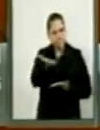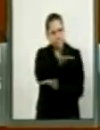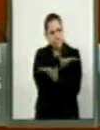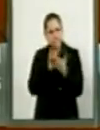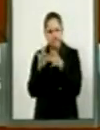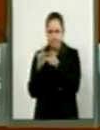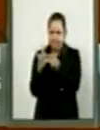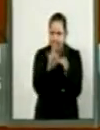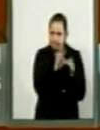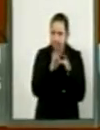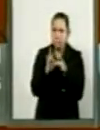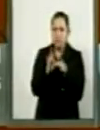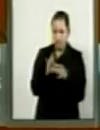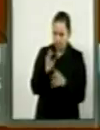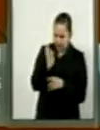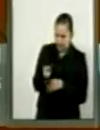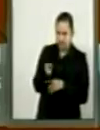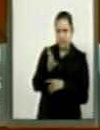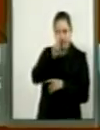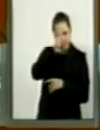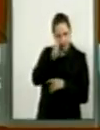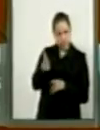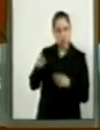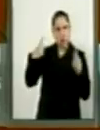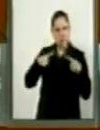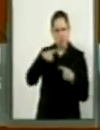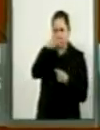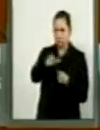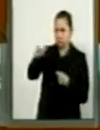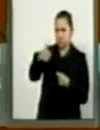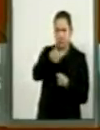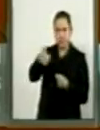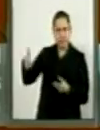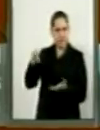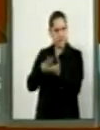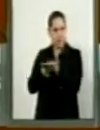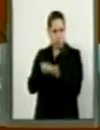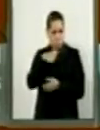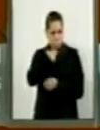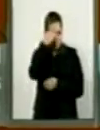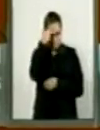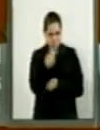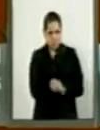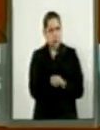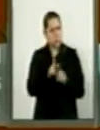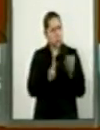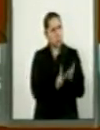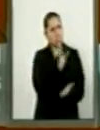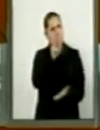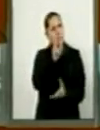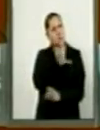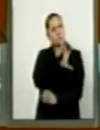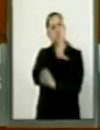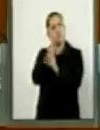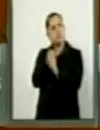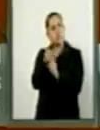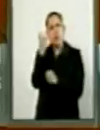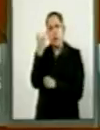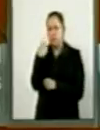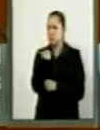persona humana. México debe volver a ser partícipe de esta visión solidaria que lo caracterizó en décadas